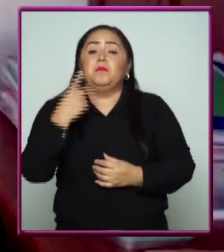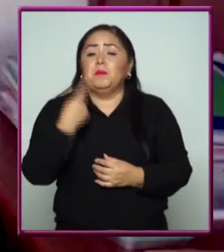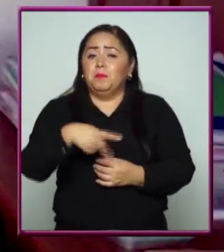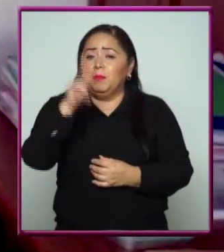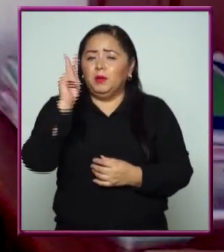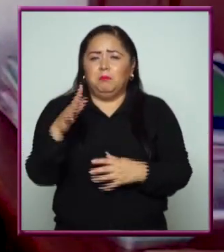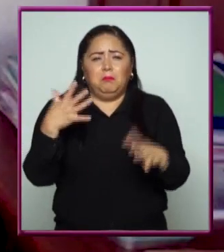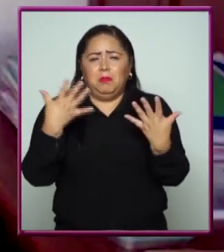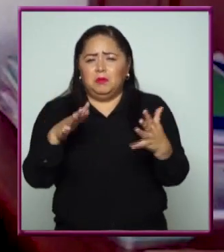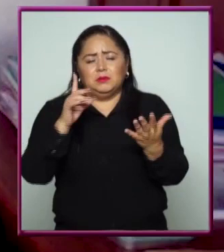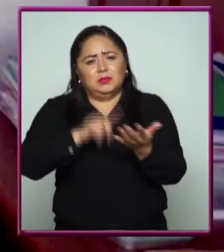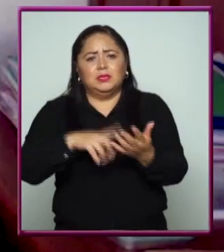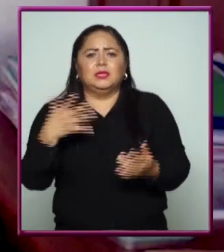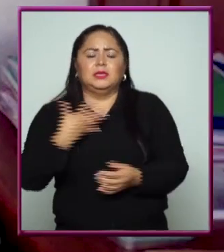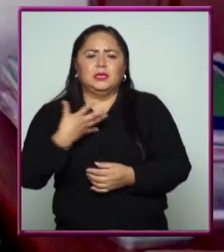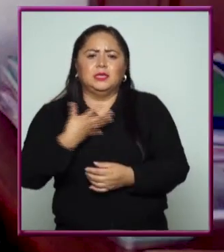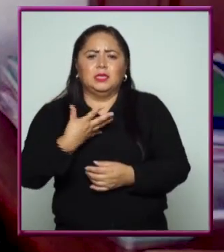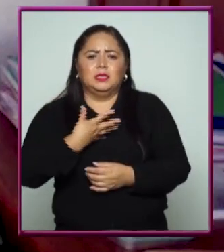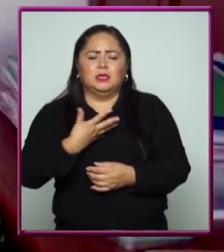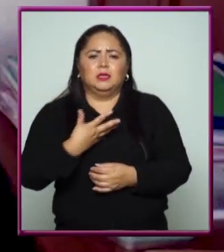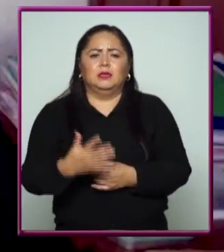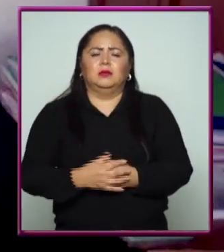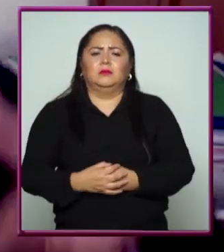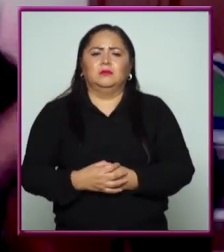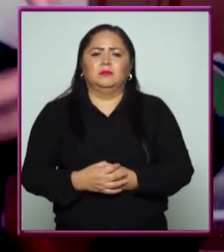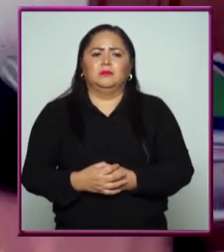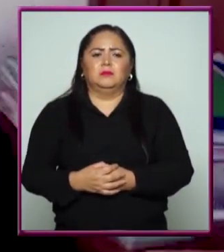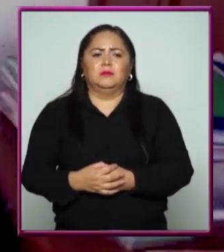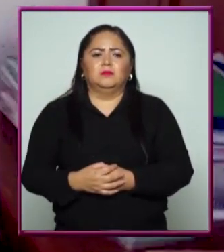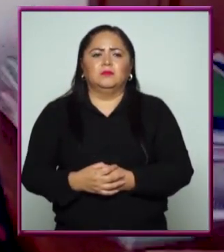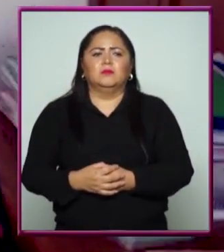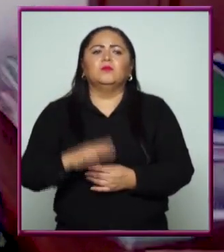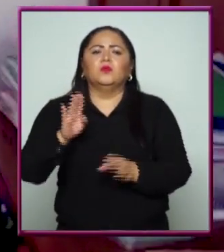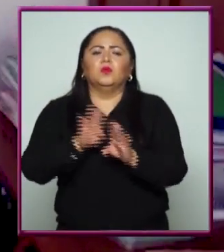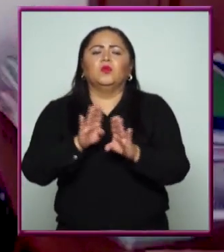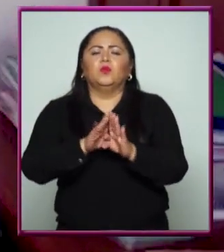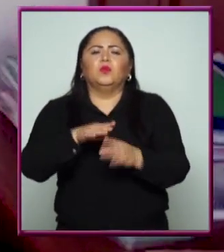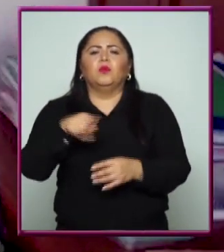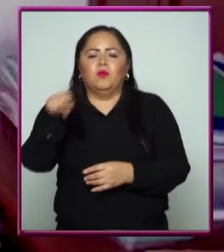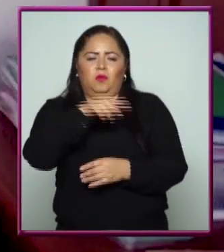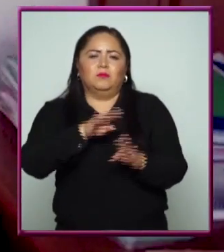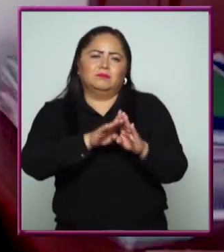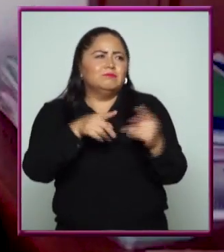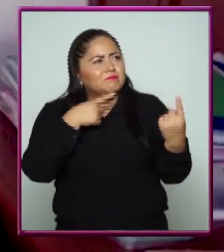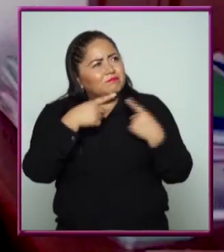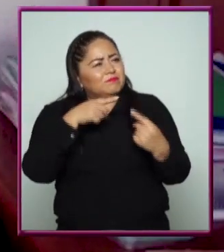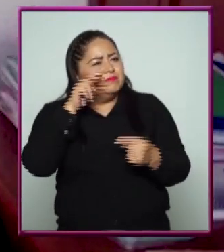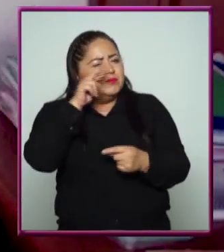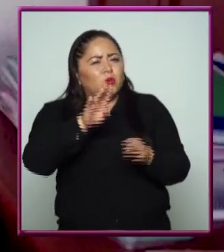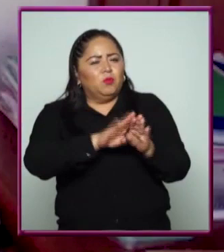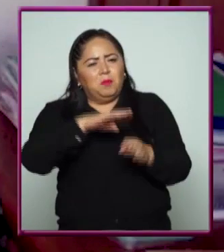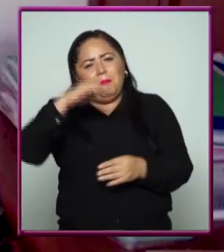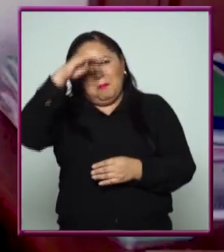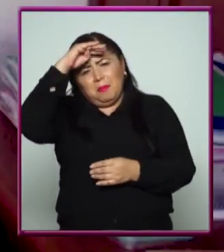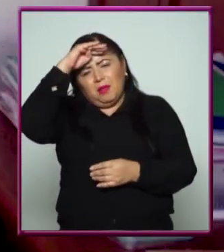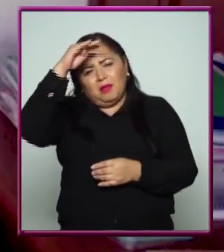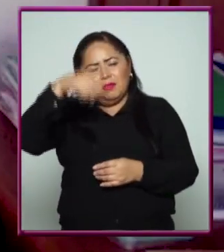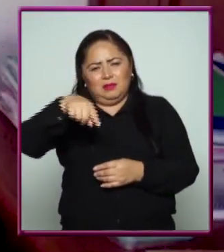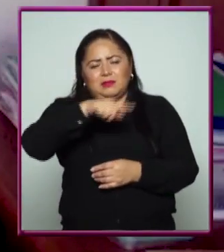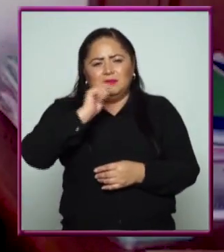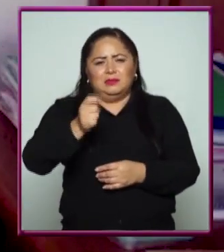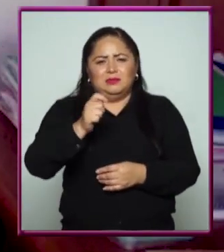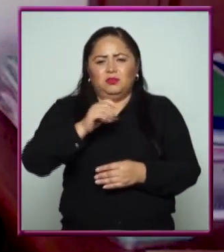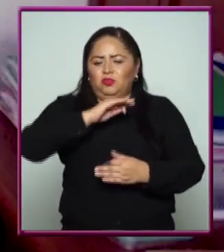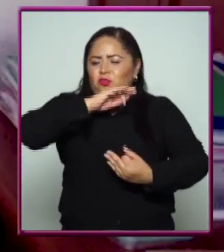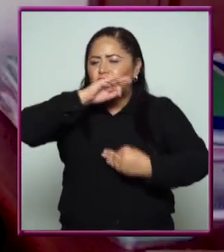pero más o menos tenemos una, digamos, hemos definido una teoría que está basada